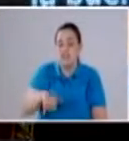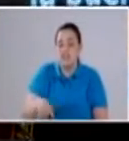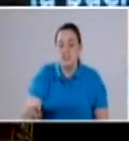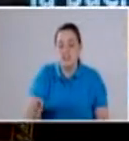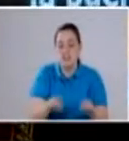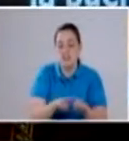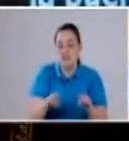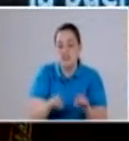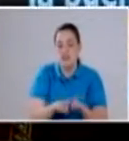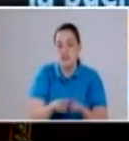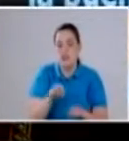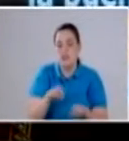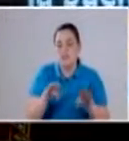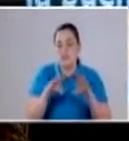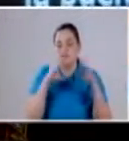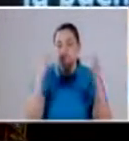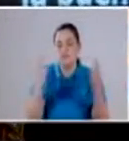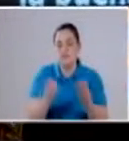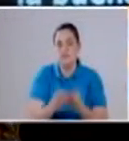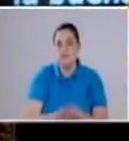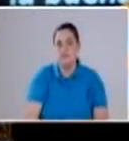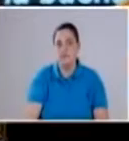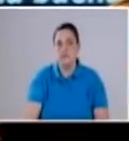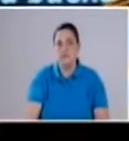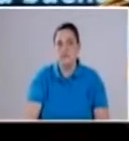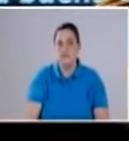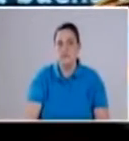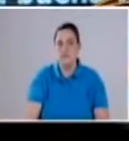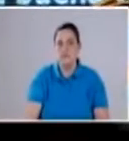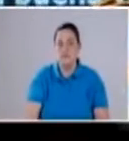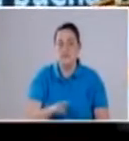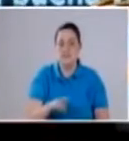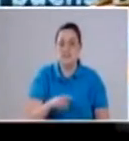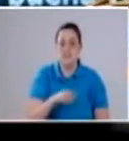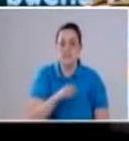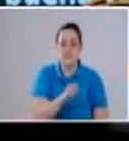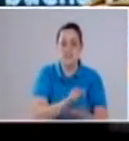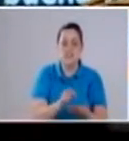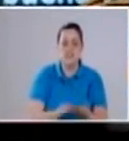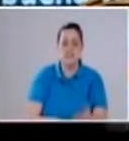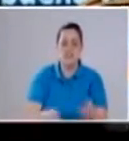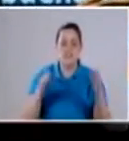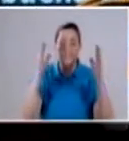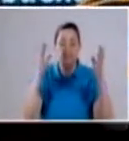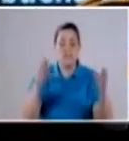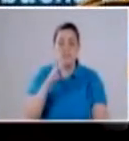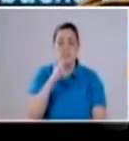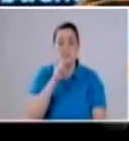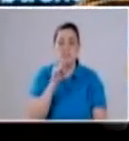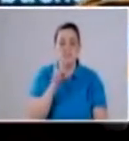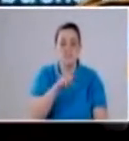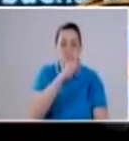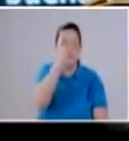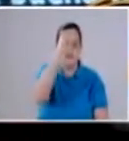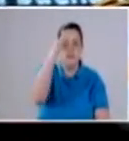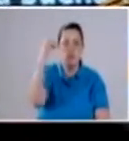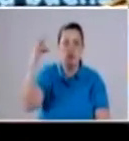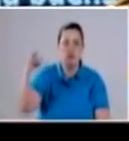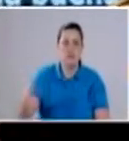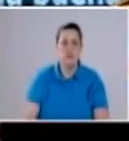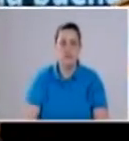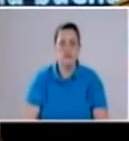siglo. ¿Acaso él es su pastor, pues? Ah, pero es que usted no escribe nada, hermano Sergio, pero le predico todos los